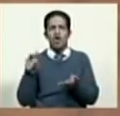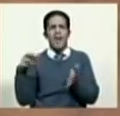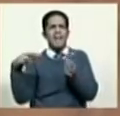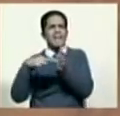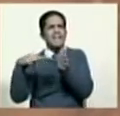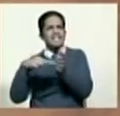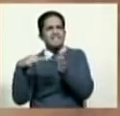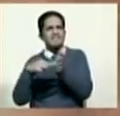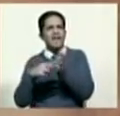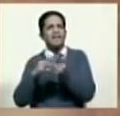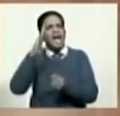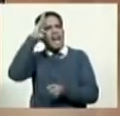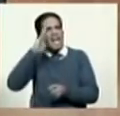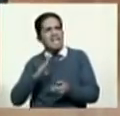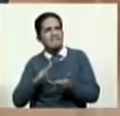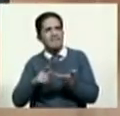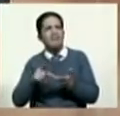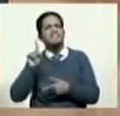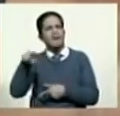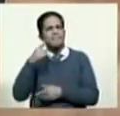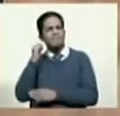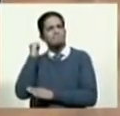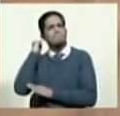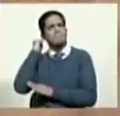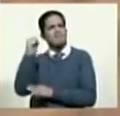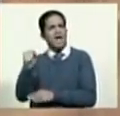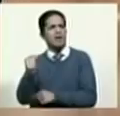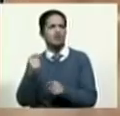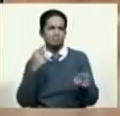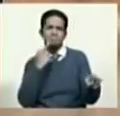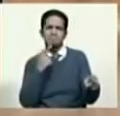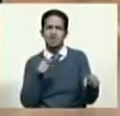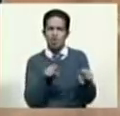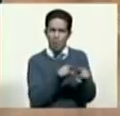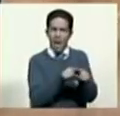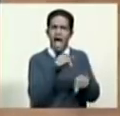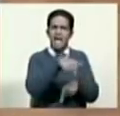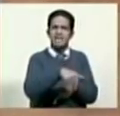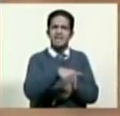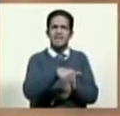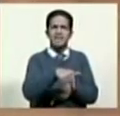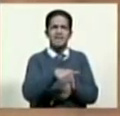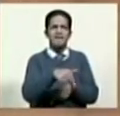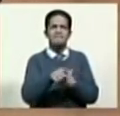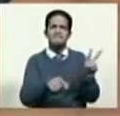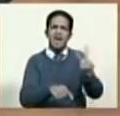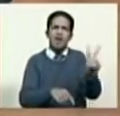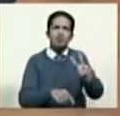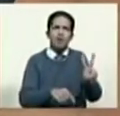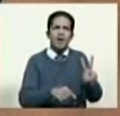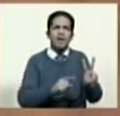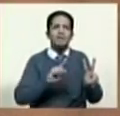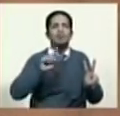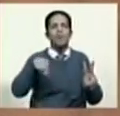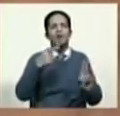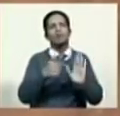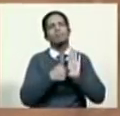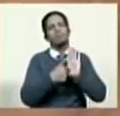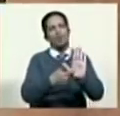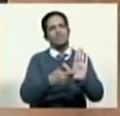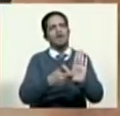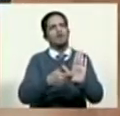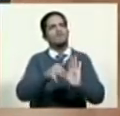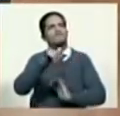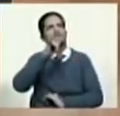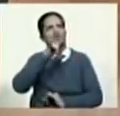como asesinaron a Gaddafi tratando de simular lo que fue ese atentado en la Plaza Verde en su momento, que luego se demostró en los documentos clasificados y